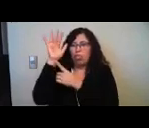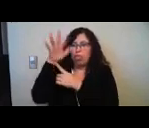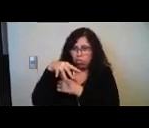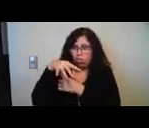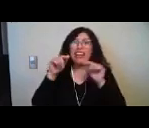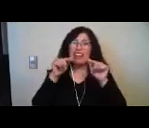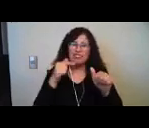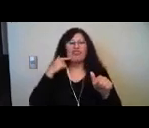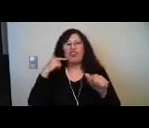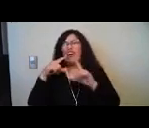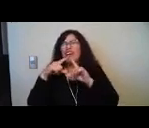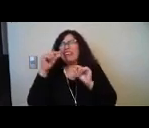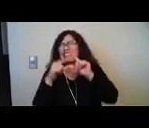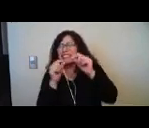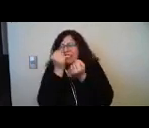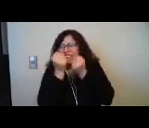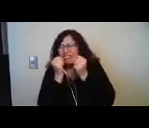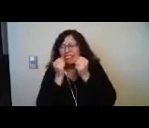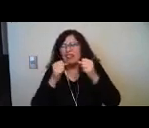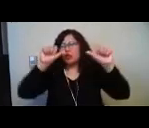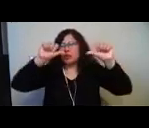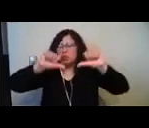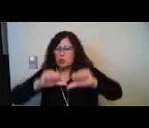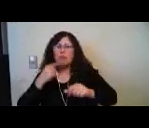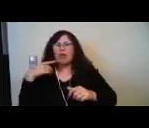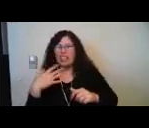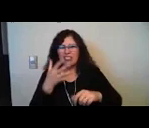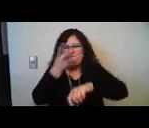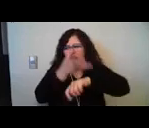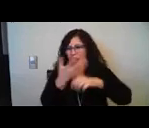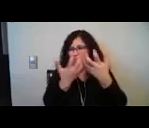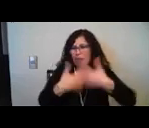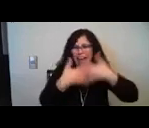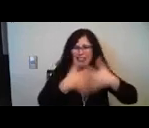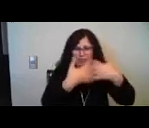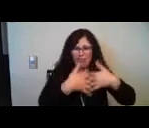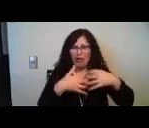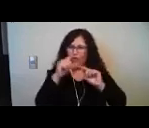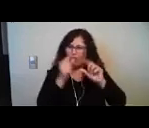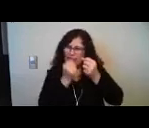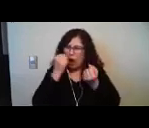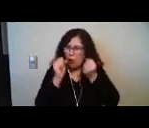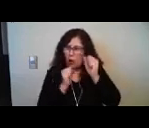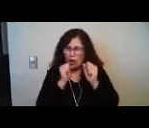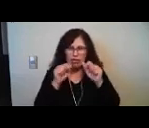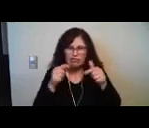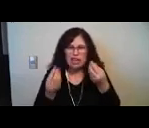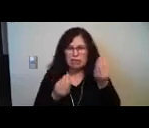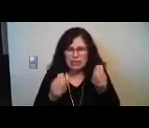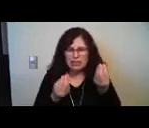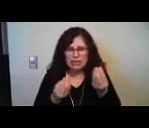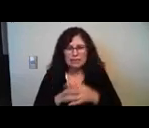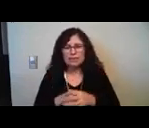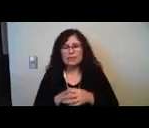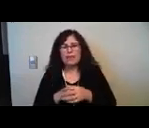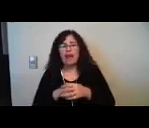Porque se produce un mecanismo neurobiológico, ¿ya? Entonces, cuando comienza